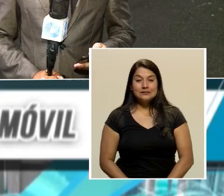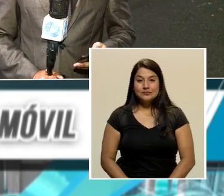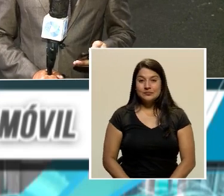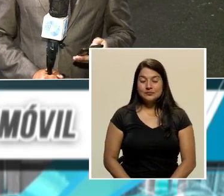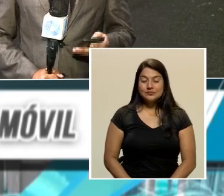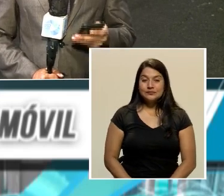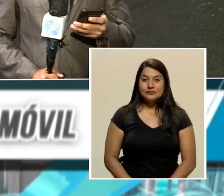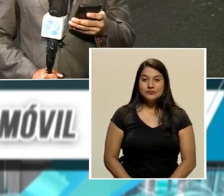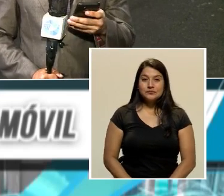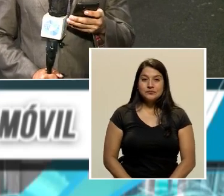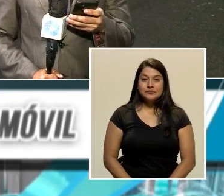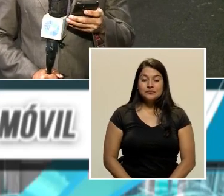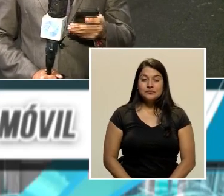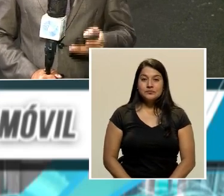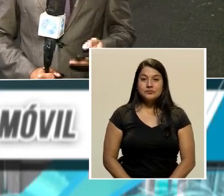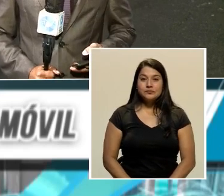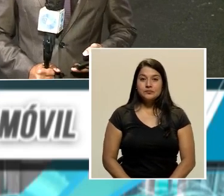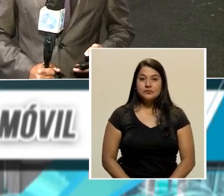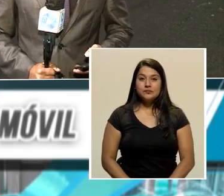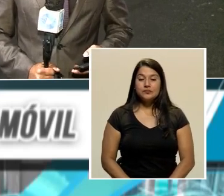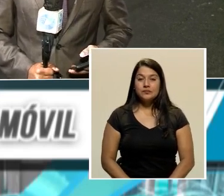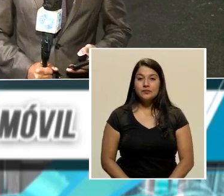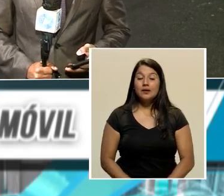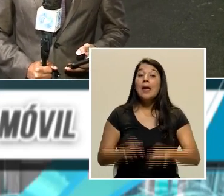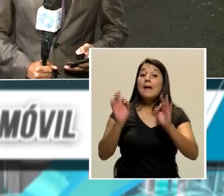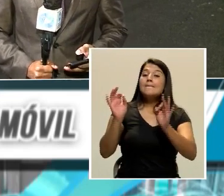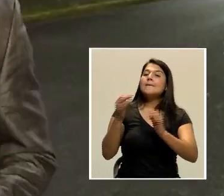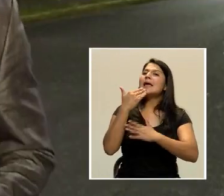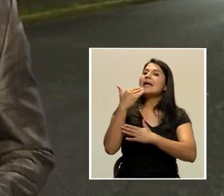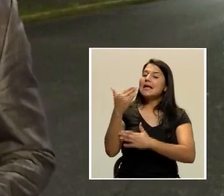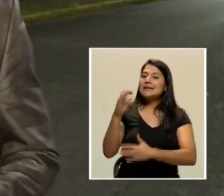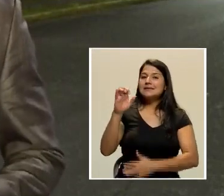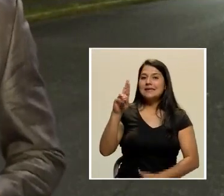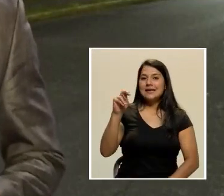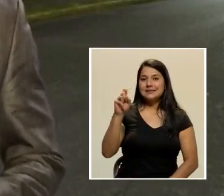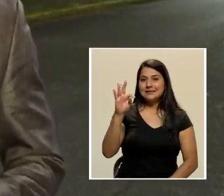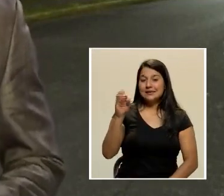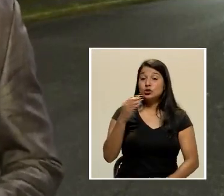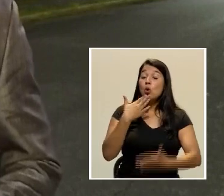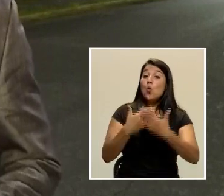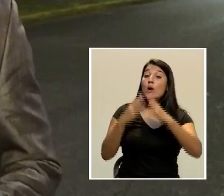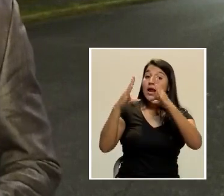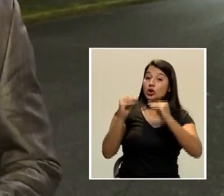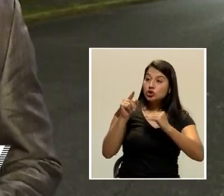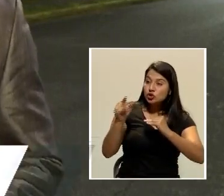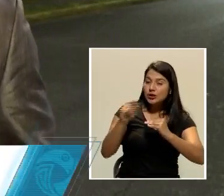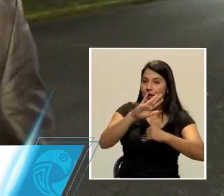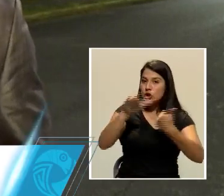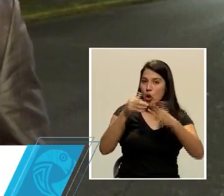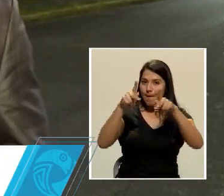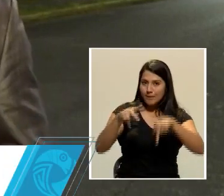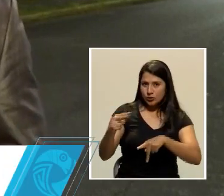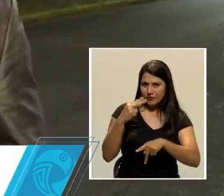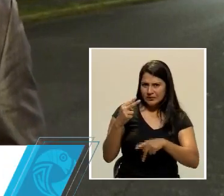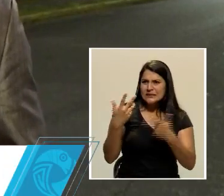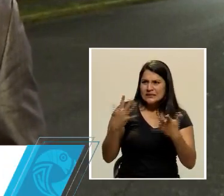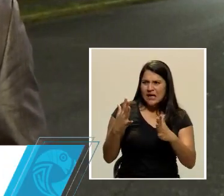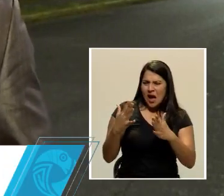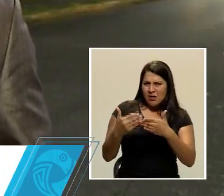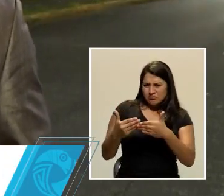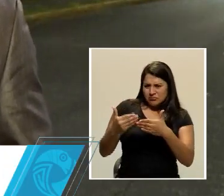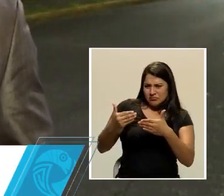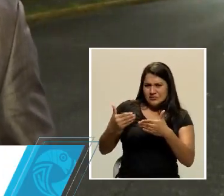pandemia. Nuestro compañero Andrés Ortiz está en las afueras de Casa Presidencial y nos informa en vivo desde allá.